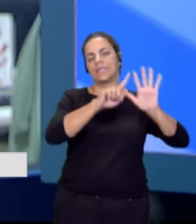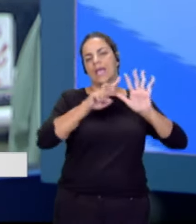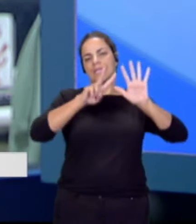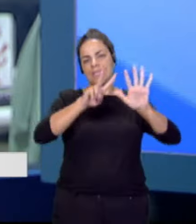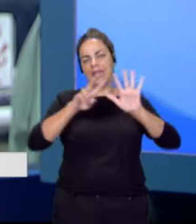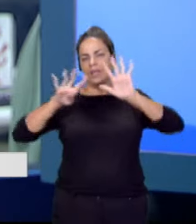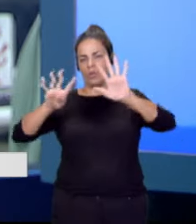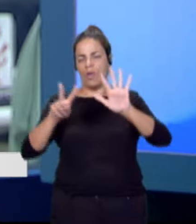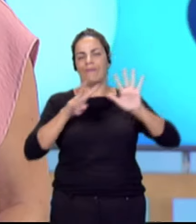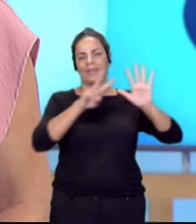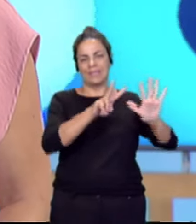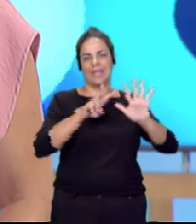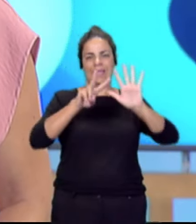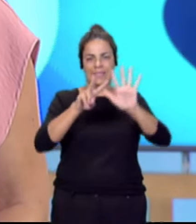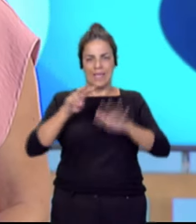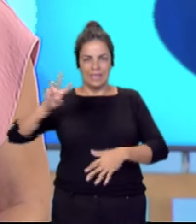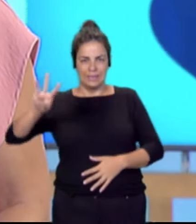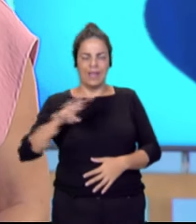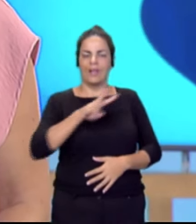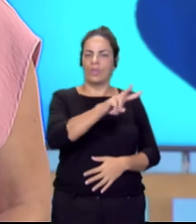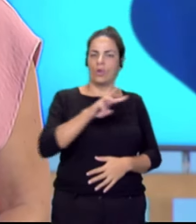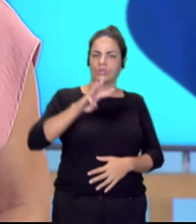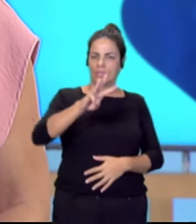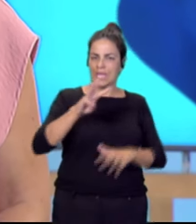679-773-238. Además, hay